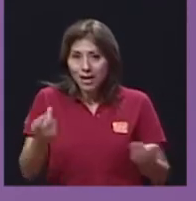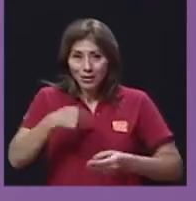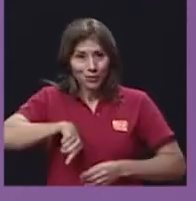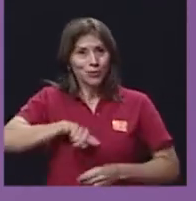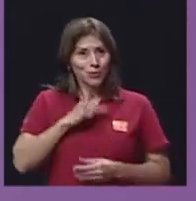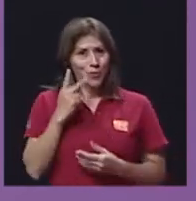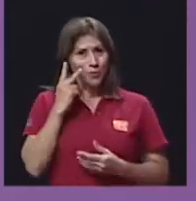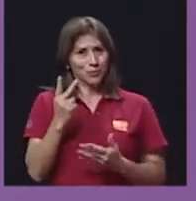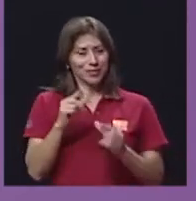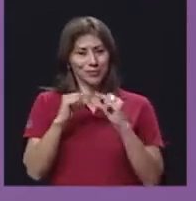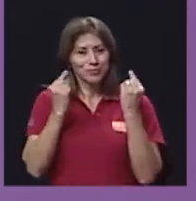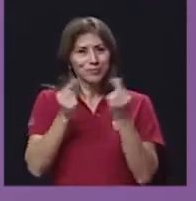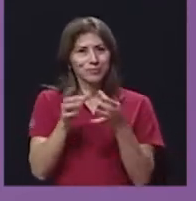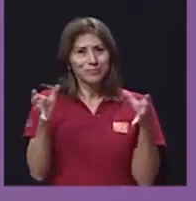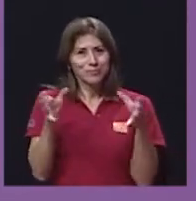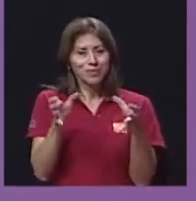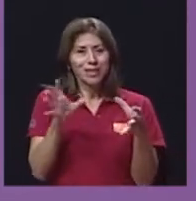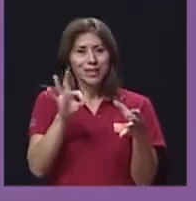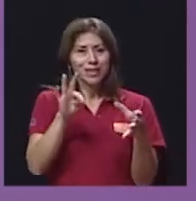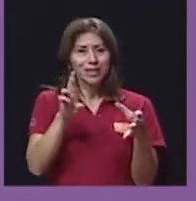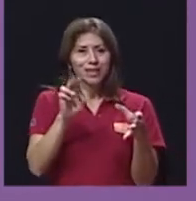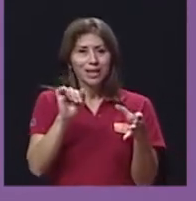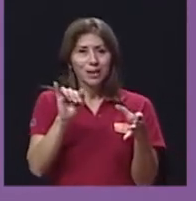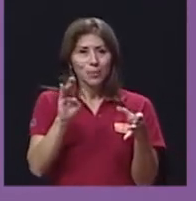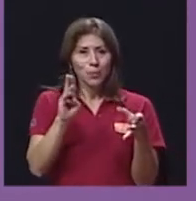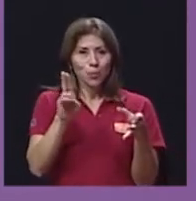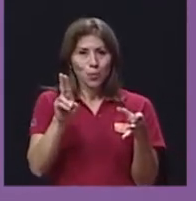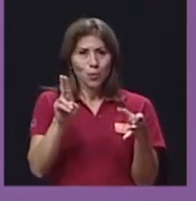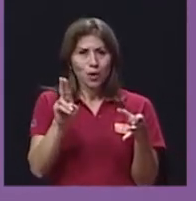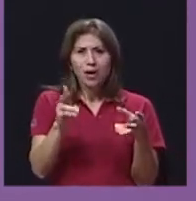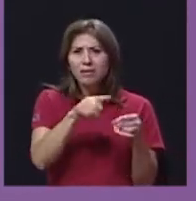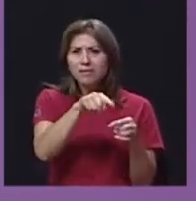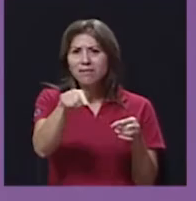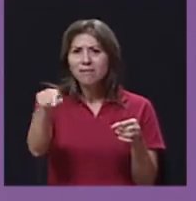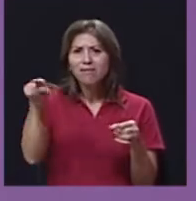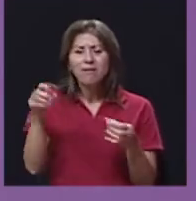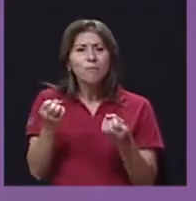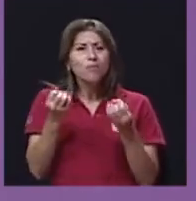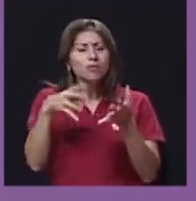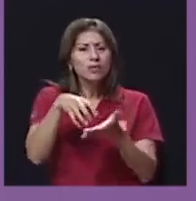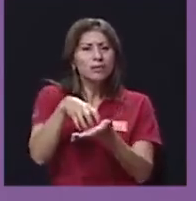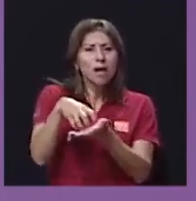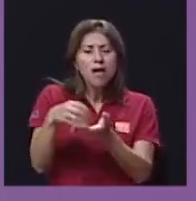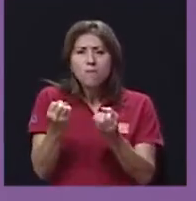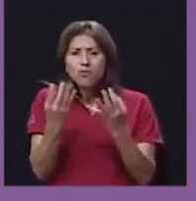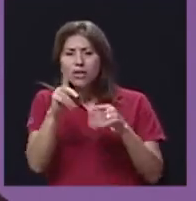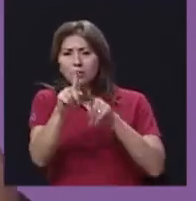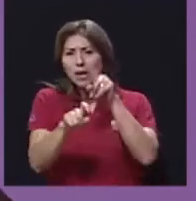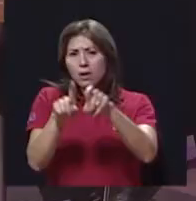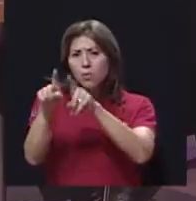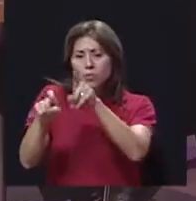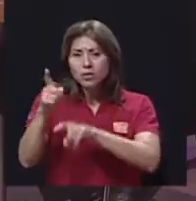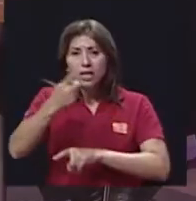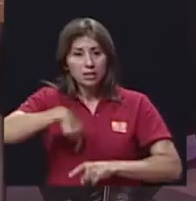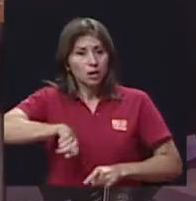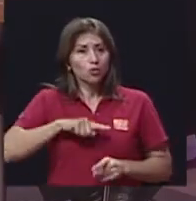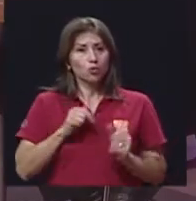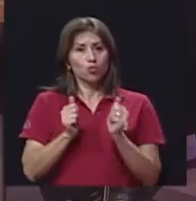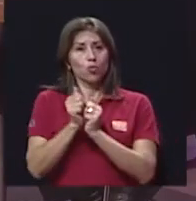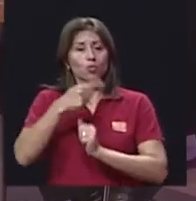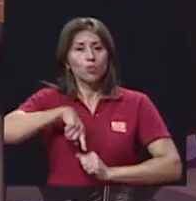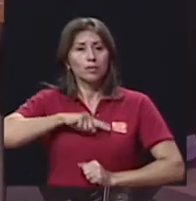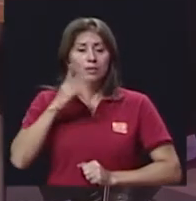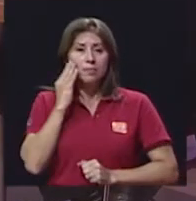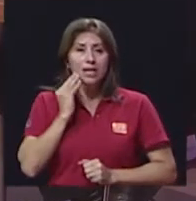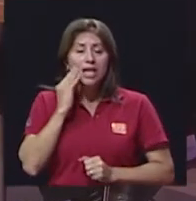tribu que quema que hay muchas preguntas muchas dudas y con la experiencia y con lo que leemos y con lo que nos hacemos acompañar